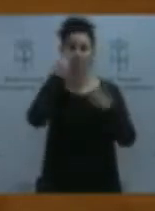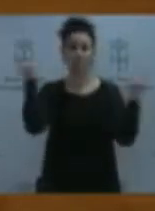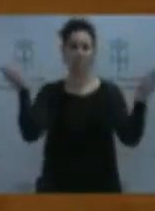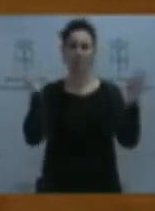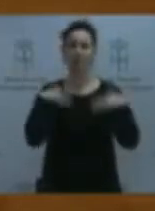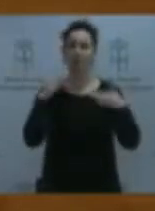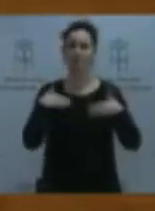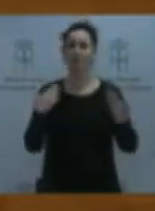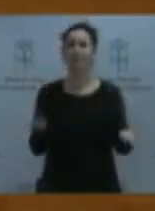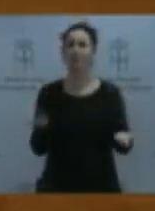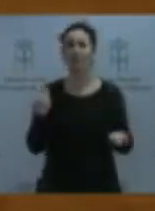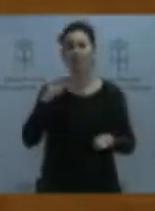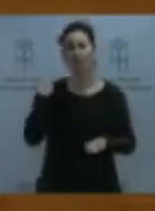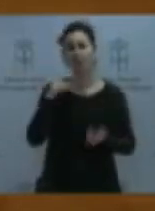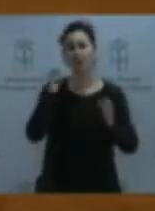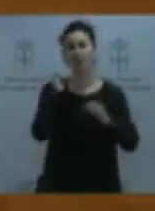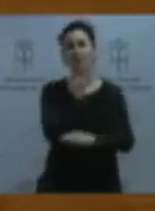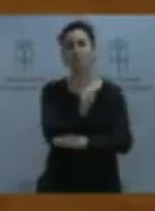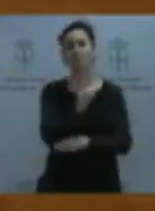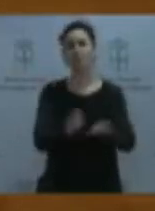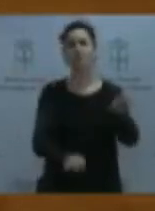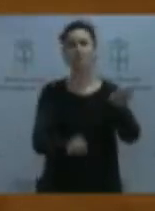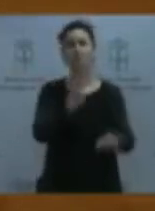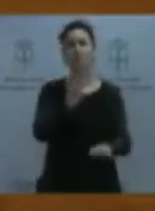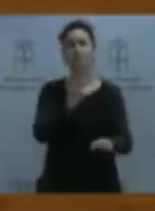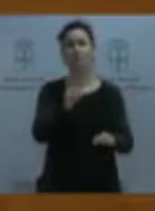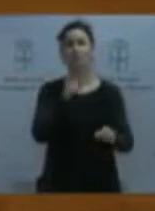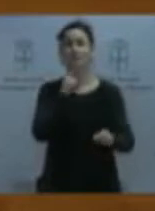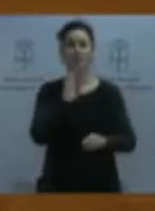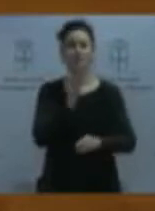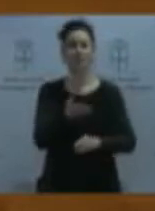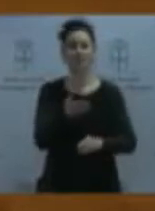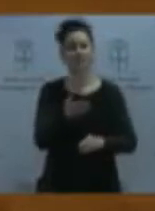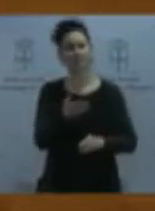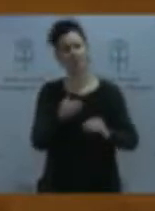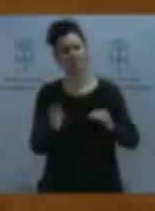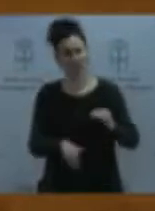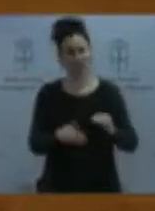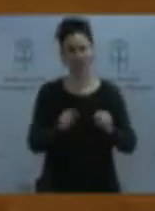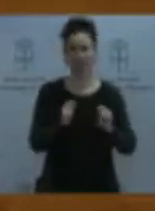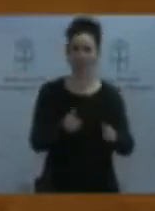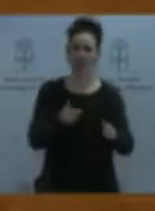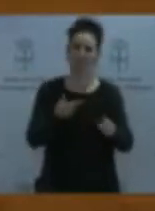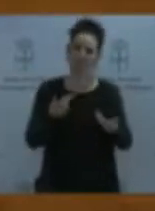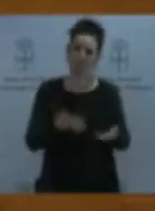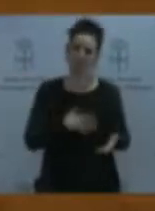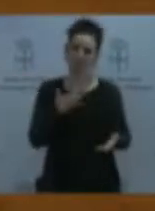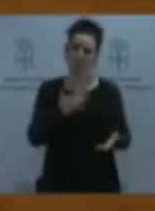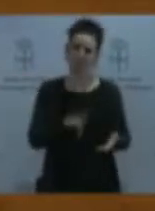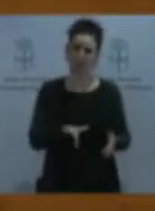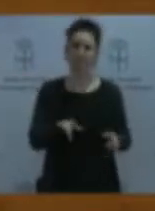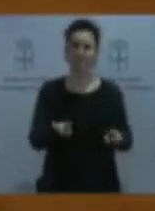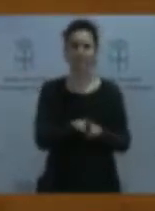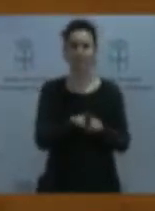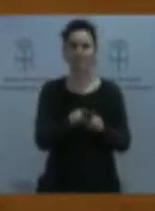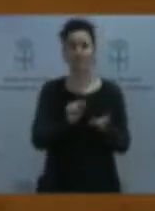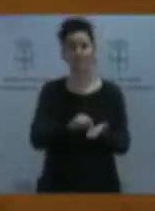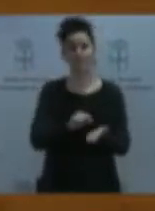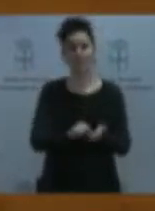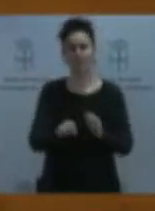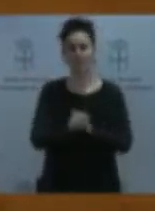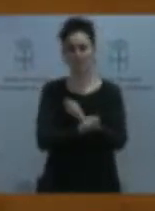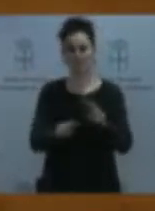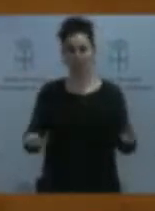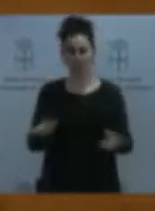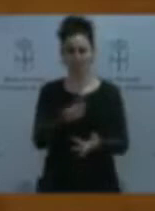judiciales han limitado el impacto de este descrédito y en los momentos más agudos de la crisis fueron percibidas como el último elemento de protección frente